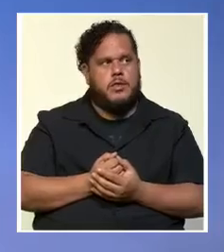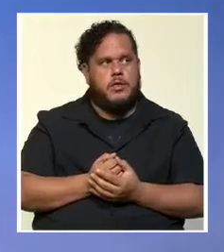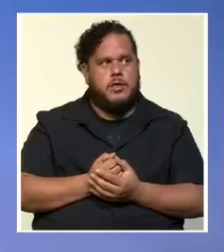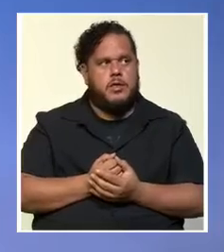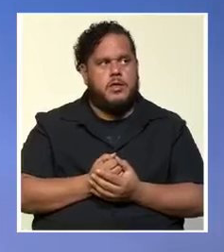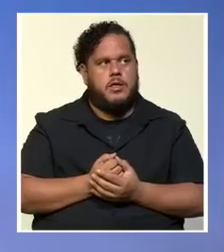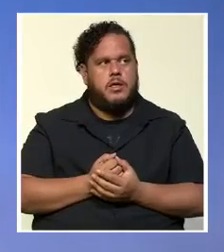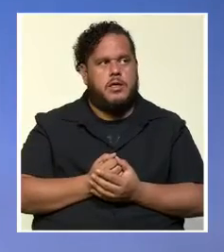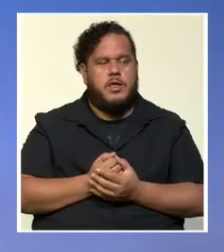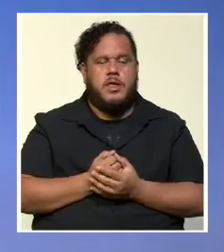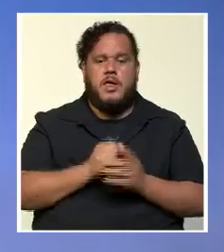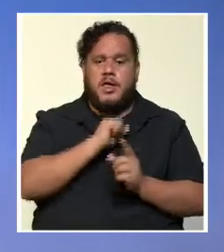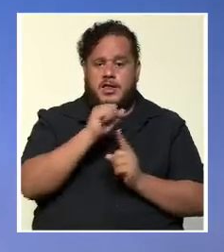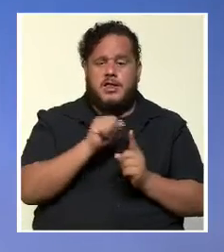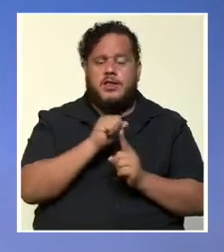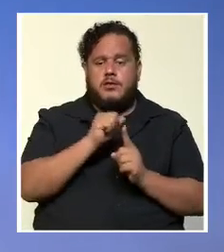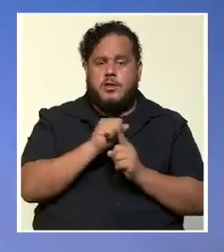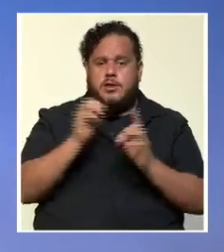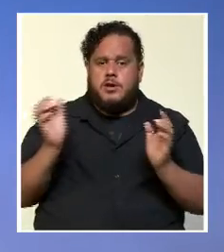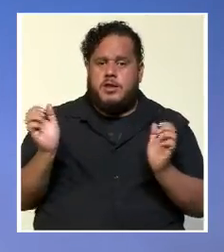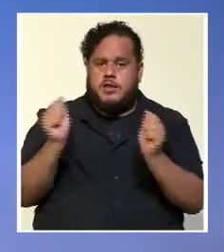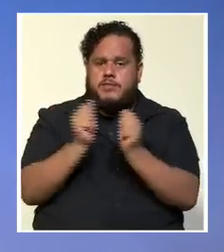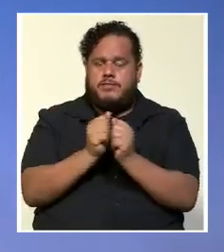Efectos colaterales.